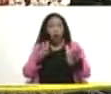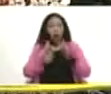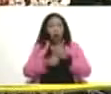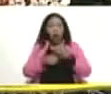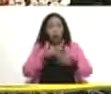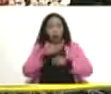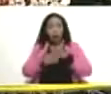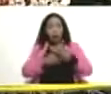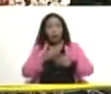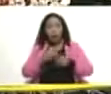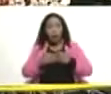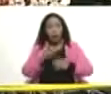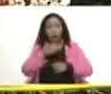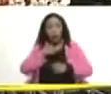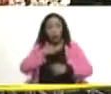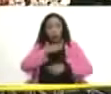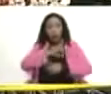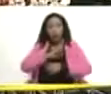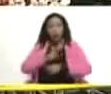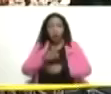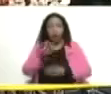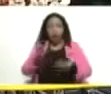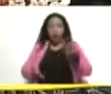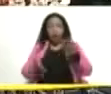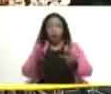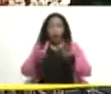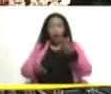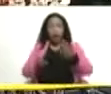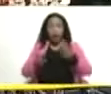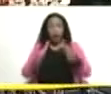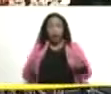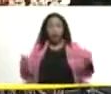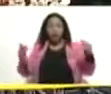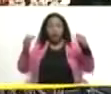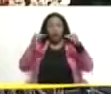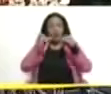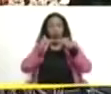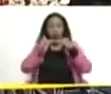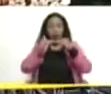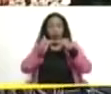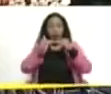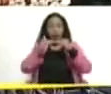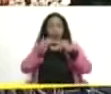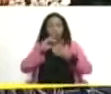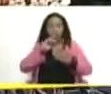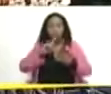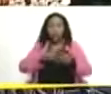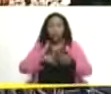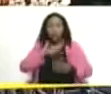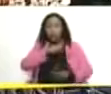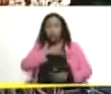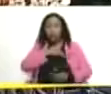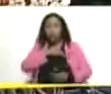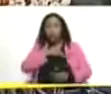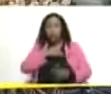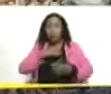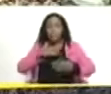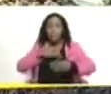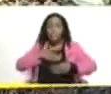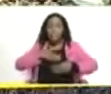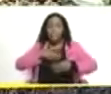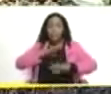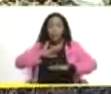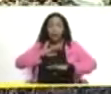ordenado al Estado Mayor Superior, de equilibrio superior entre el cumplimiento de la misión y el bienestar